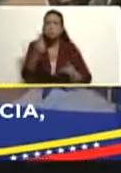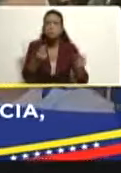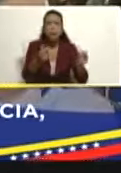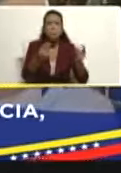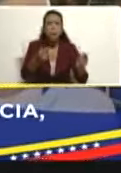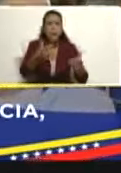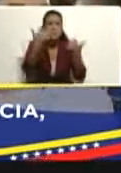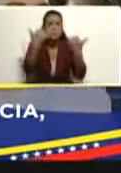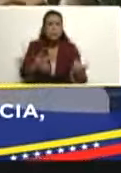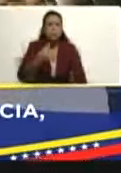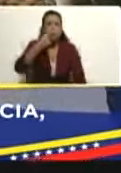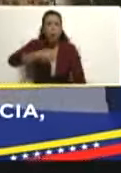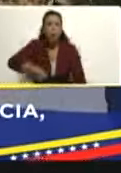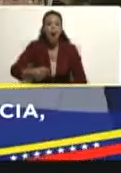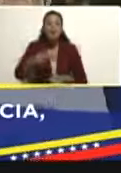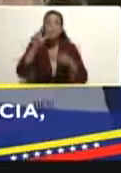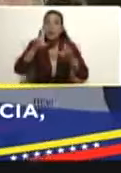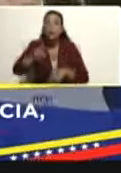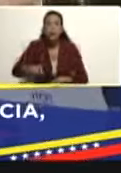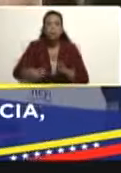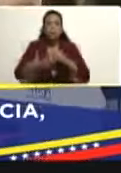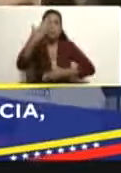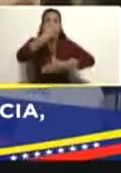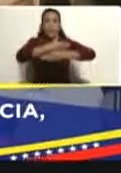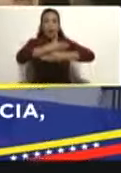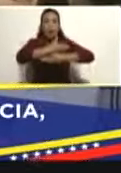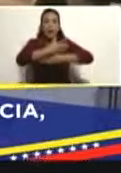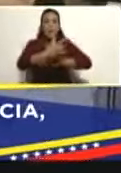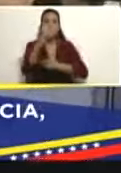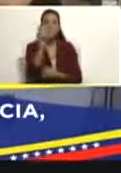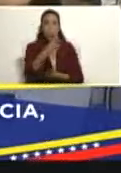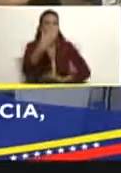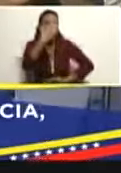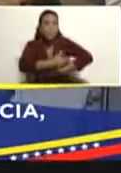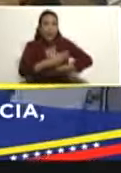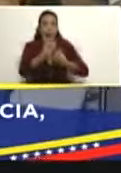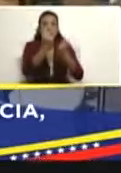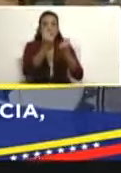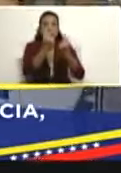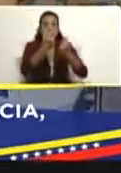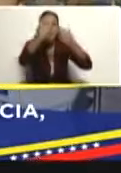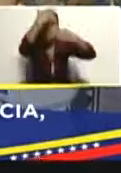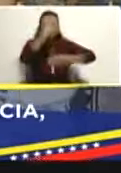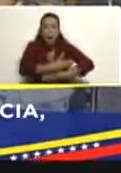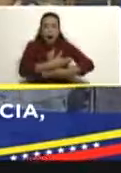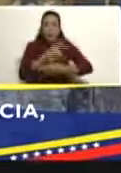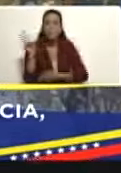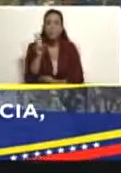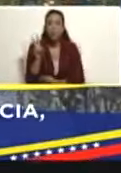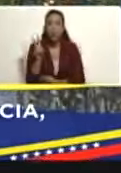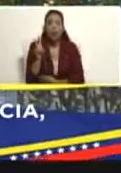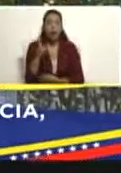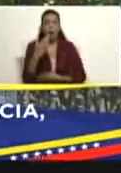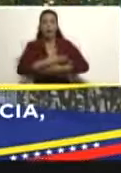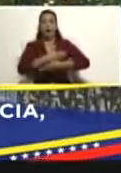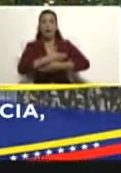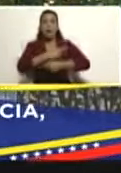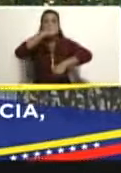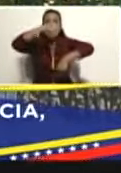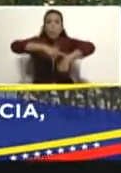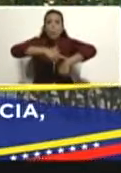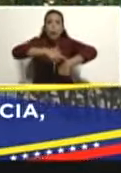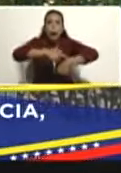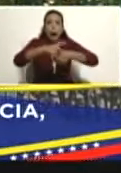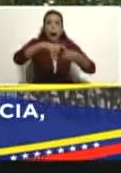ese mismo clip nos bloquearon a nosotros, ¿no? Porque cuando bloquearon financieramente a Venezuela, en segundo Venezuela